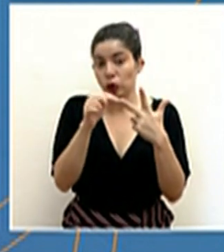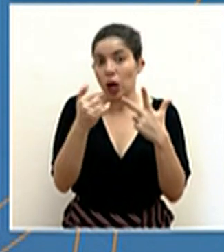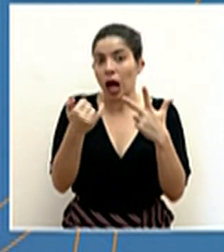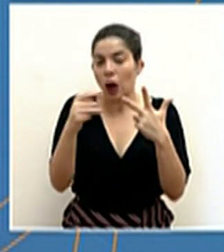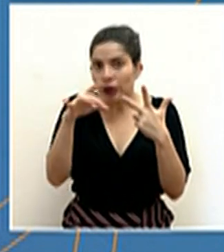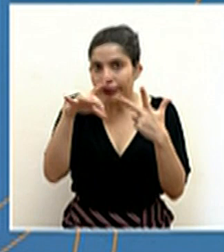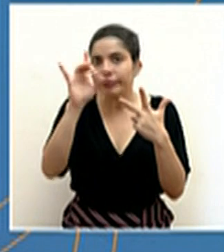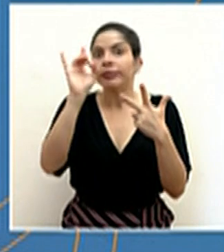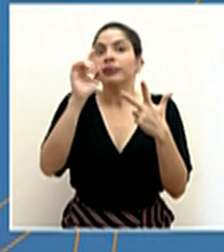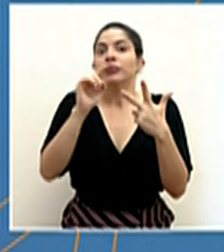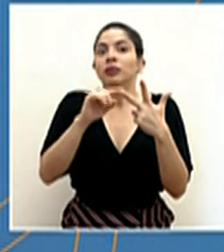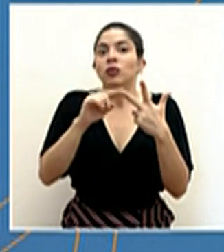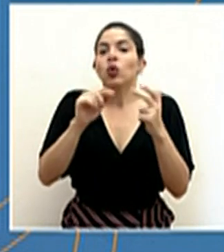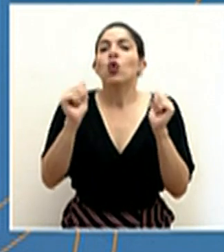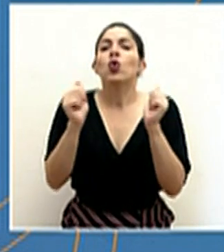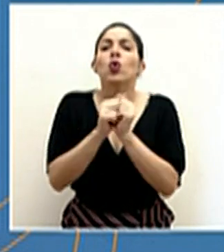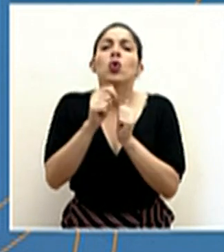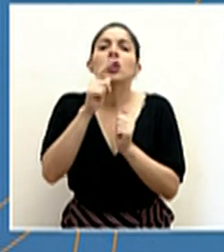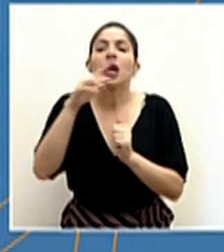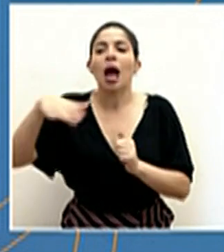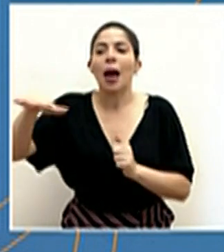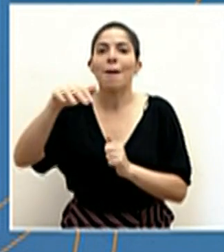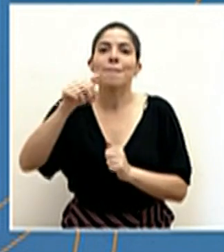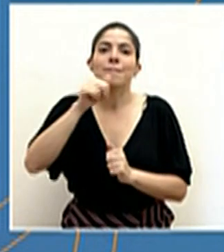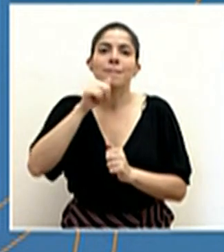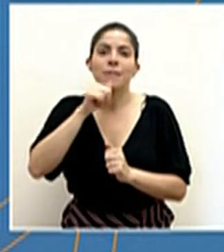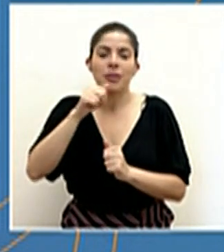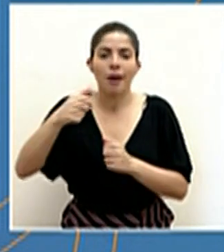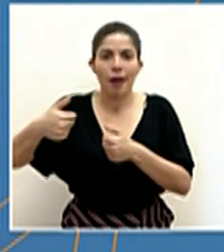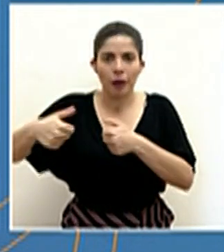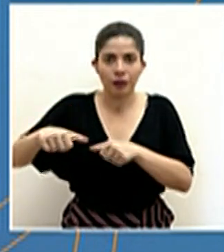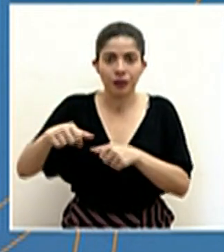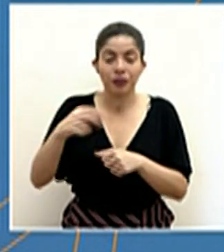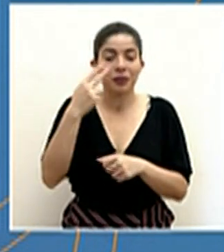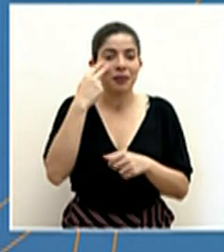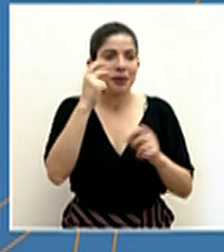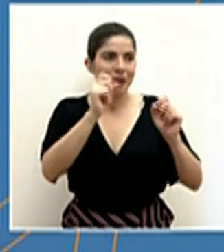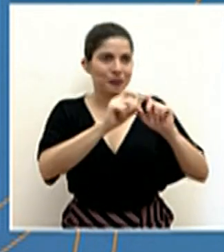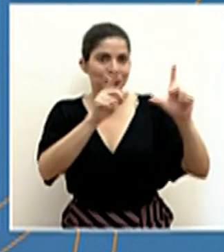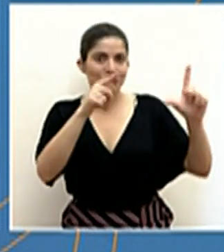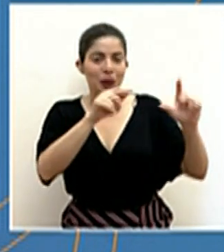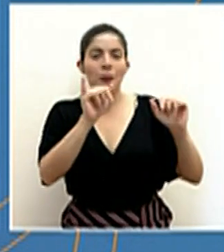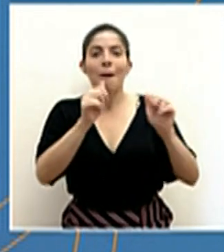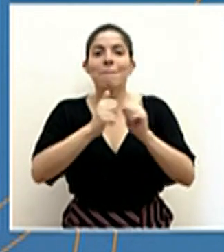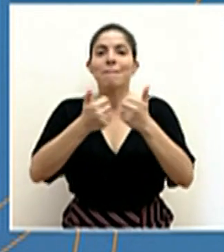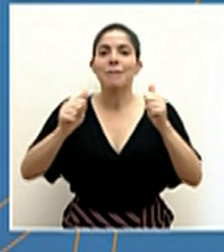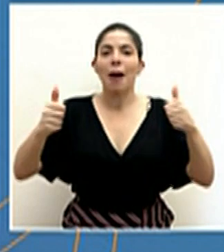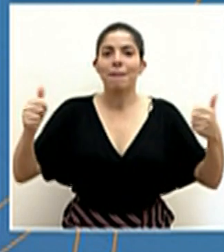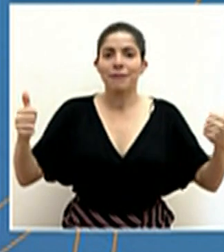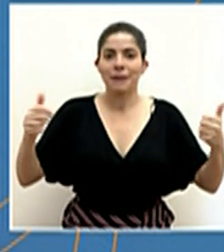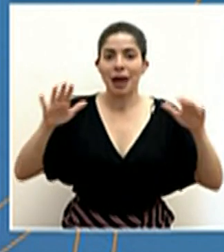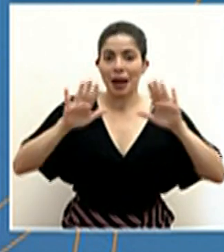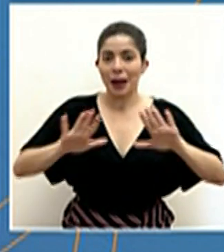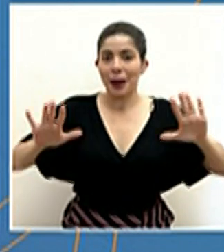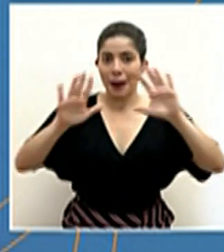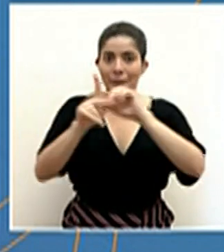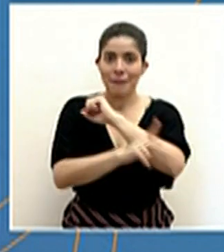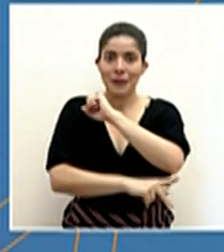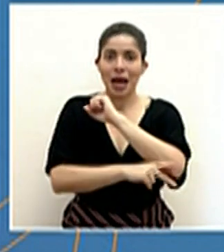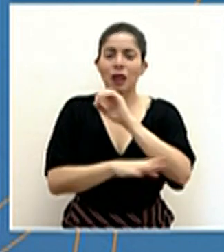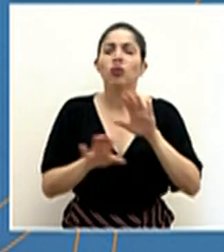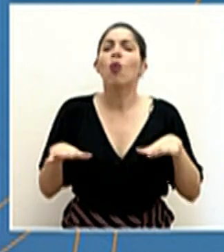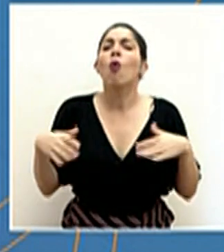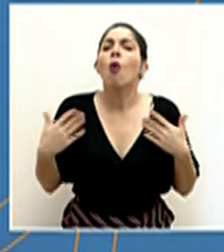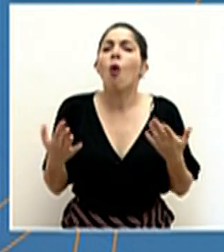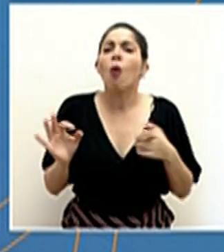encontrado nosotros con el sector privado. Aquí pueden ver en la siguiente lámina el mapa de nuestro país y cómo